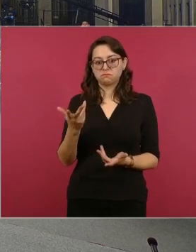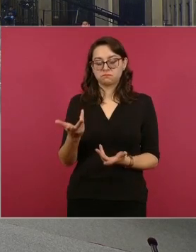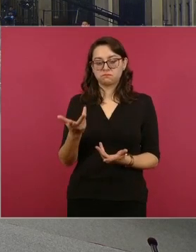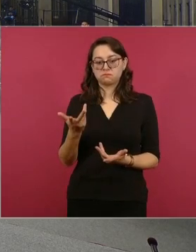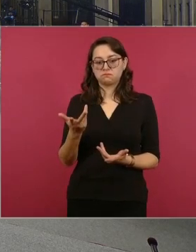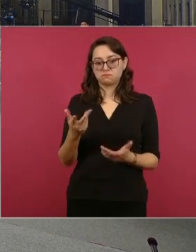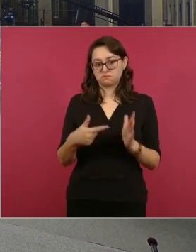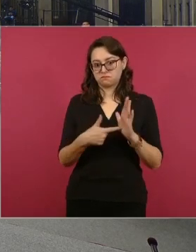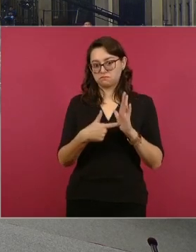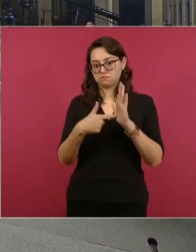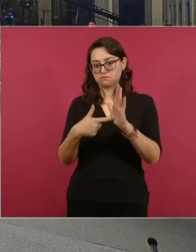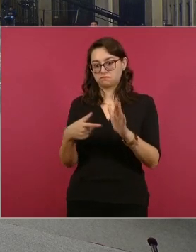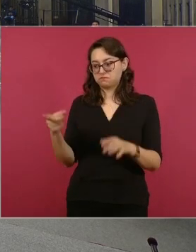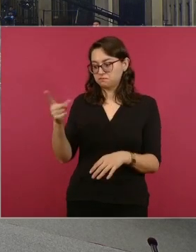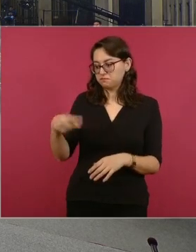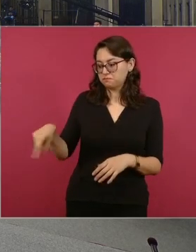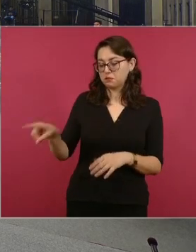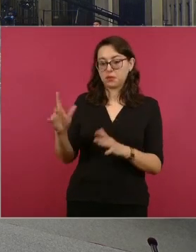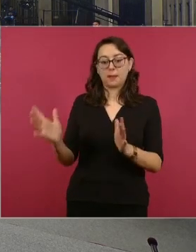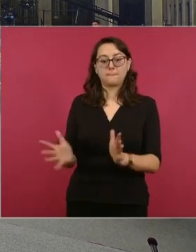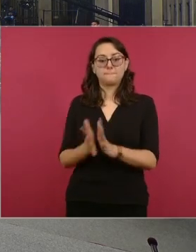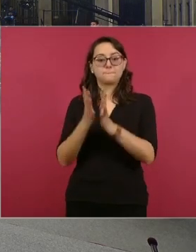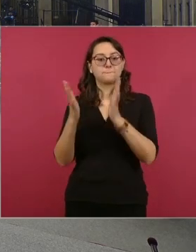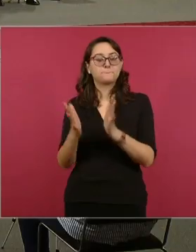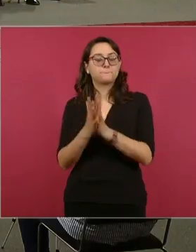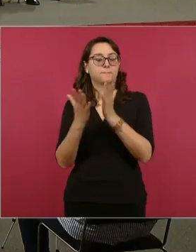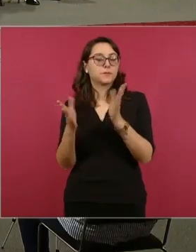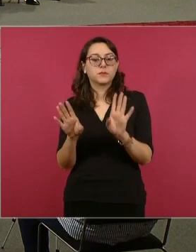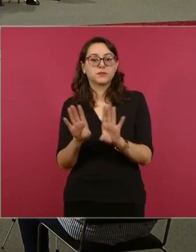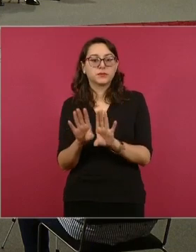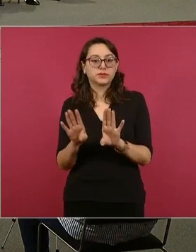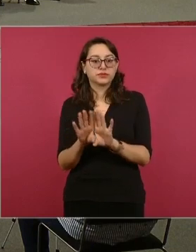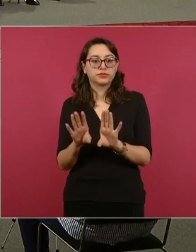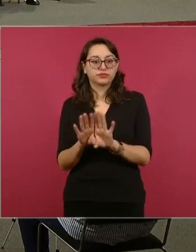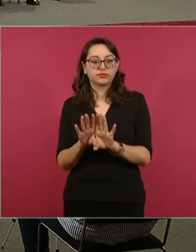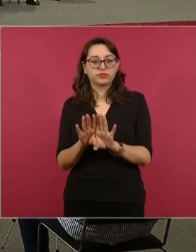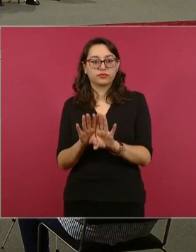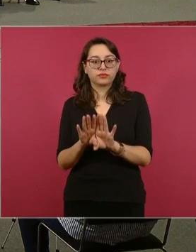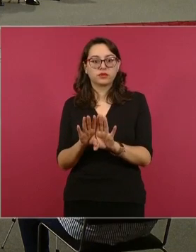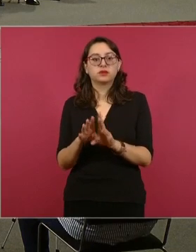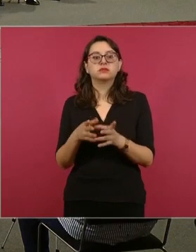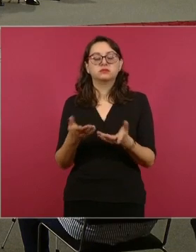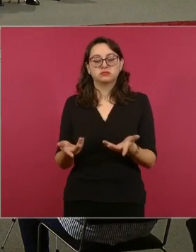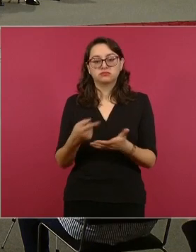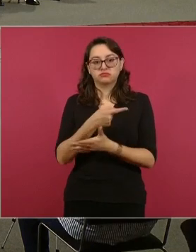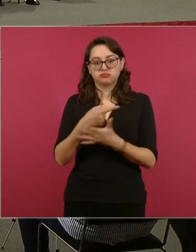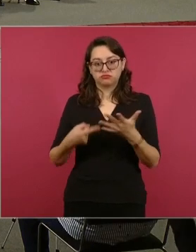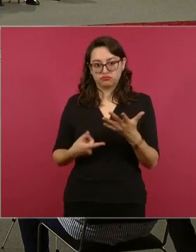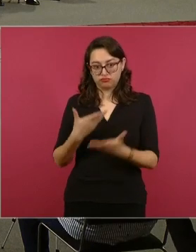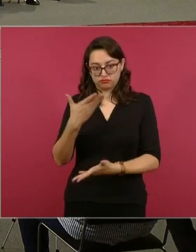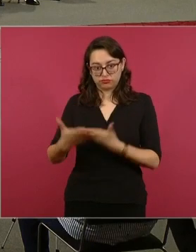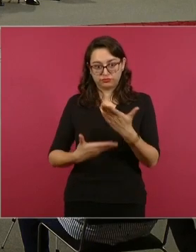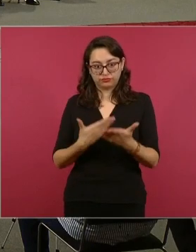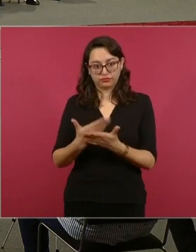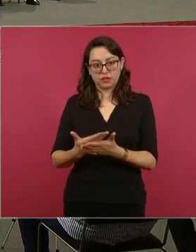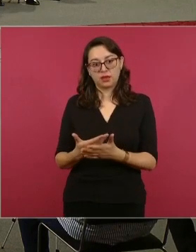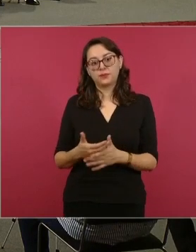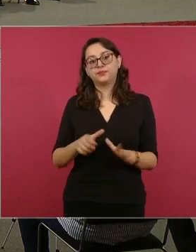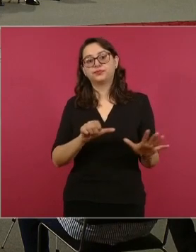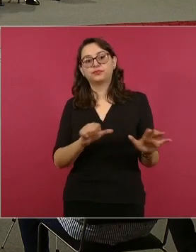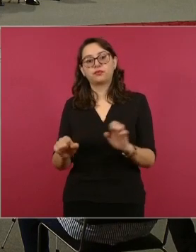siguiente, es al momento da estos números: